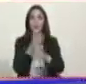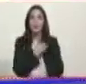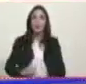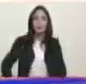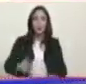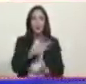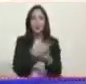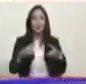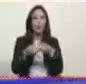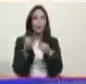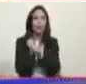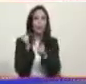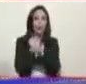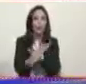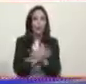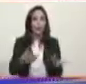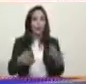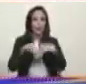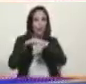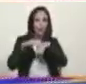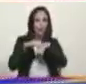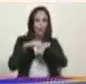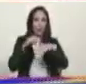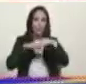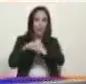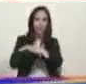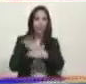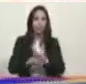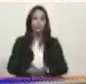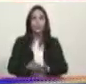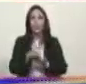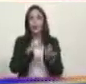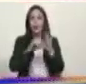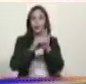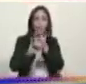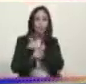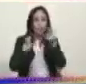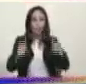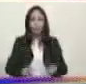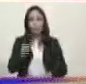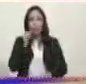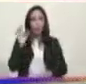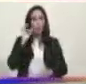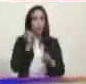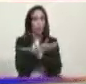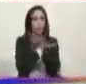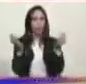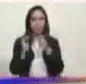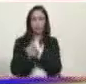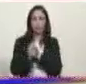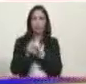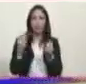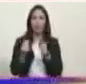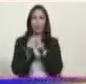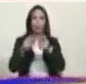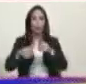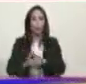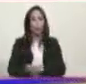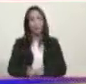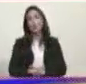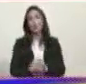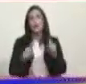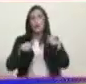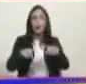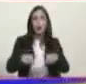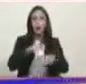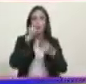metro, compañero, constituyente Francisco Torrealba, compañeros y todos aquí acompañando. Hoy